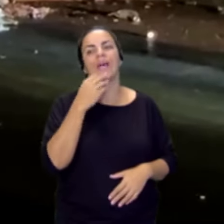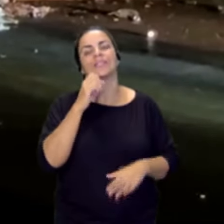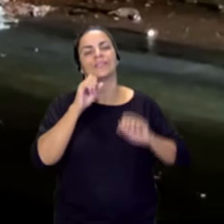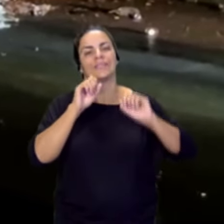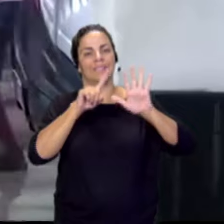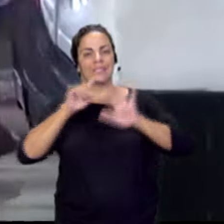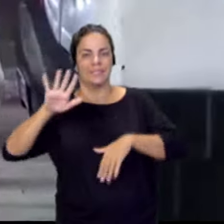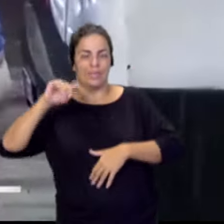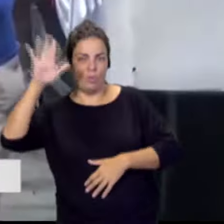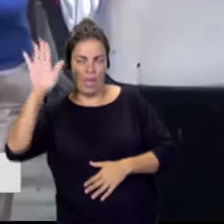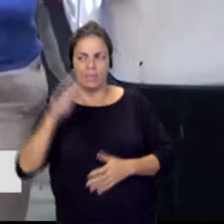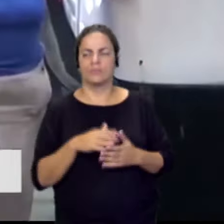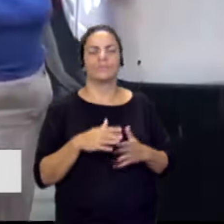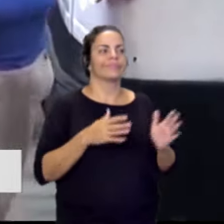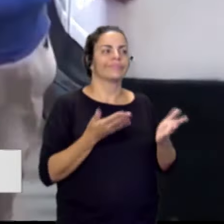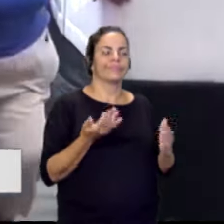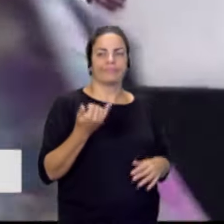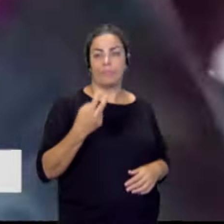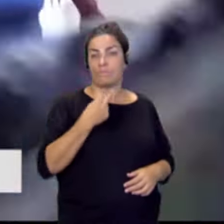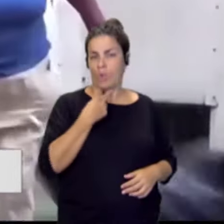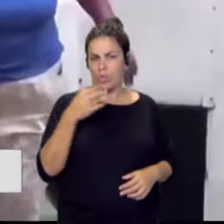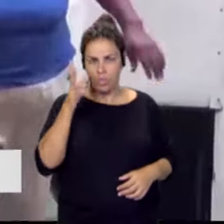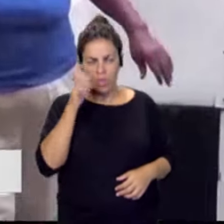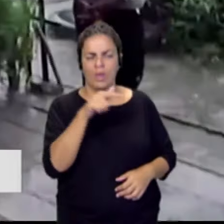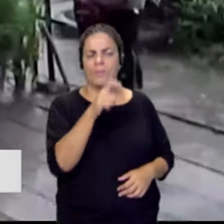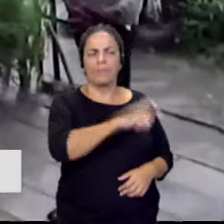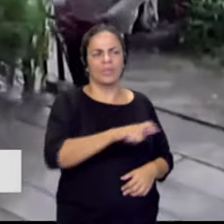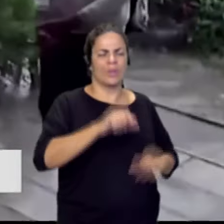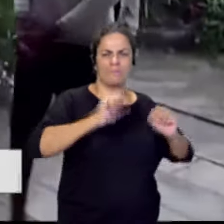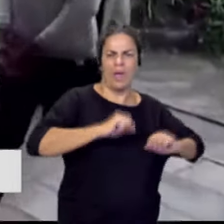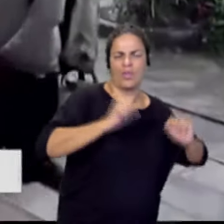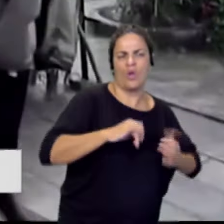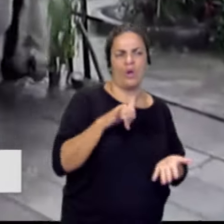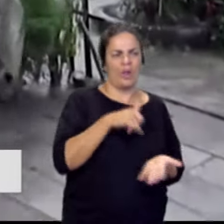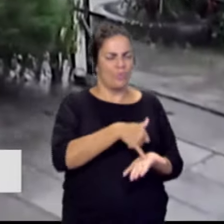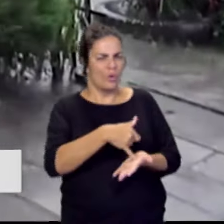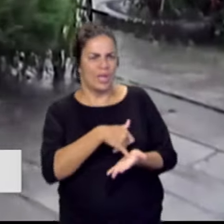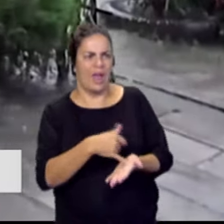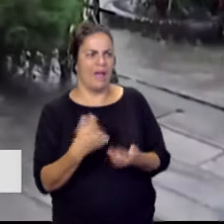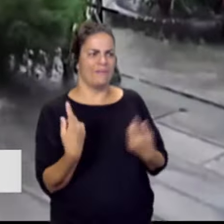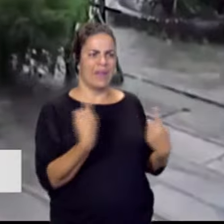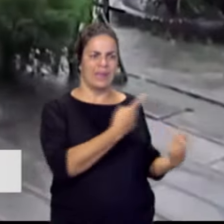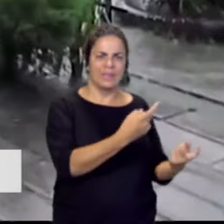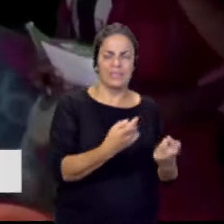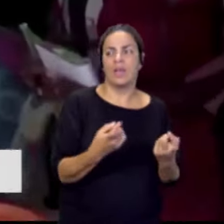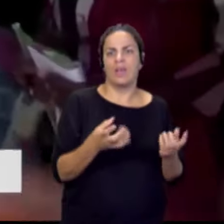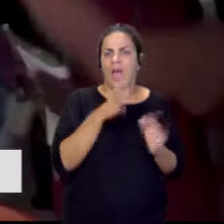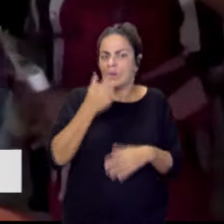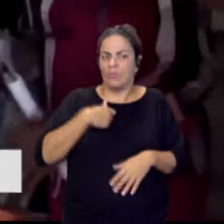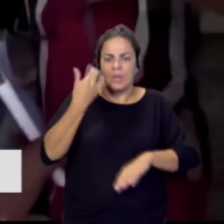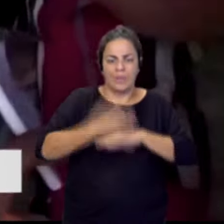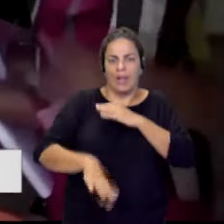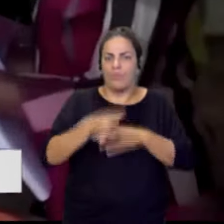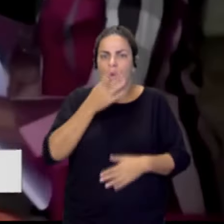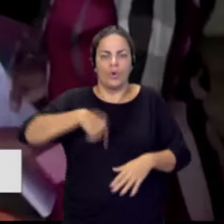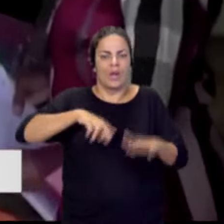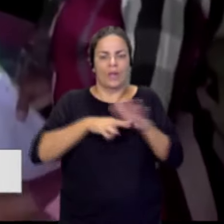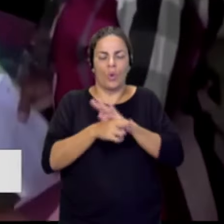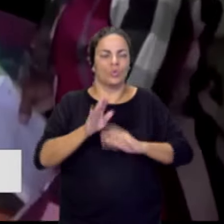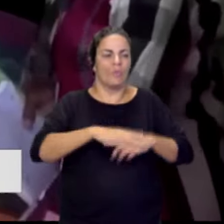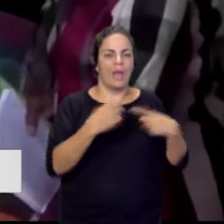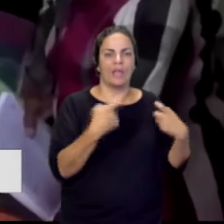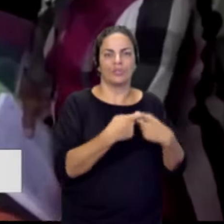personas mayores, vulnerables, con necesidades. Ahora estamos muy limitados, no tenemos recursos para ayudar a nuestros asociados.